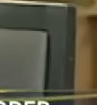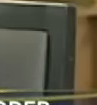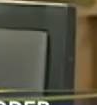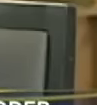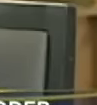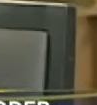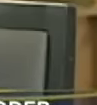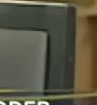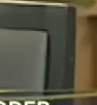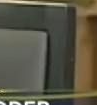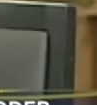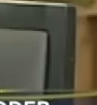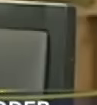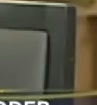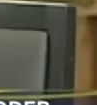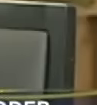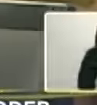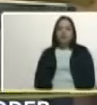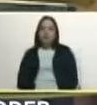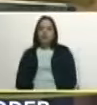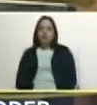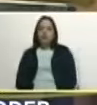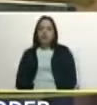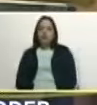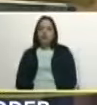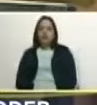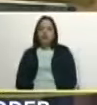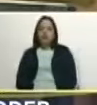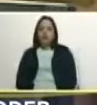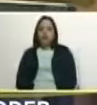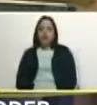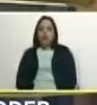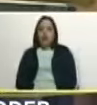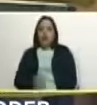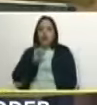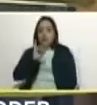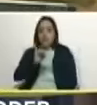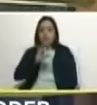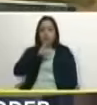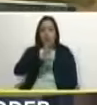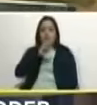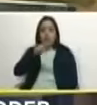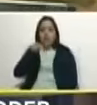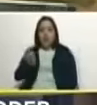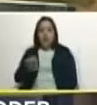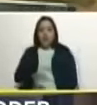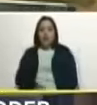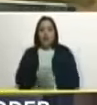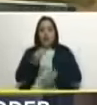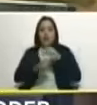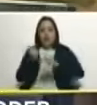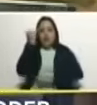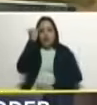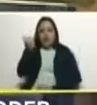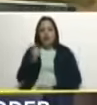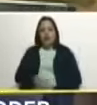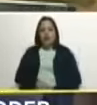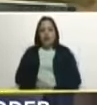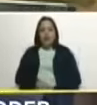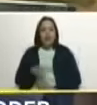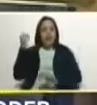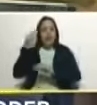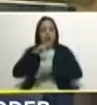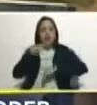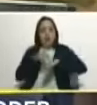mismo Consejo Nacional Electoral, a instancia de la iniciativa legislativa que se tomó para